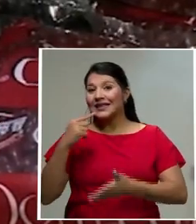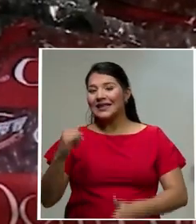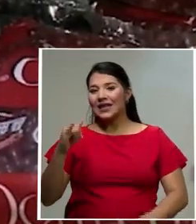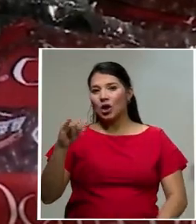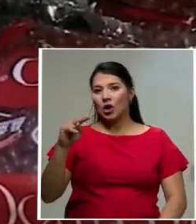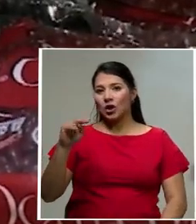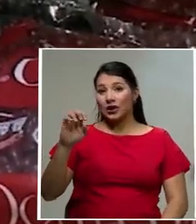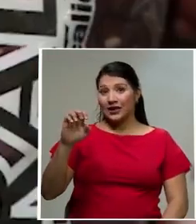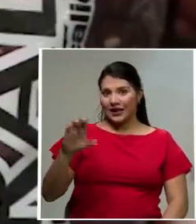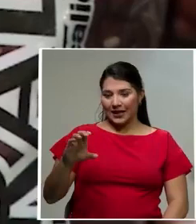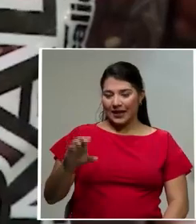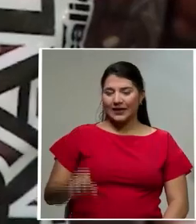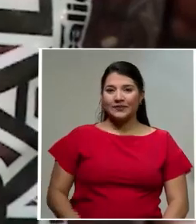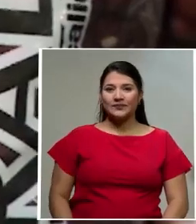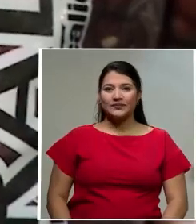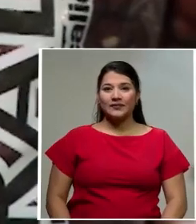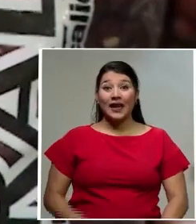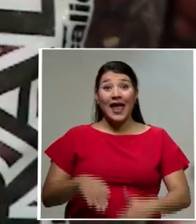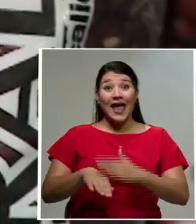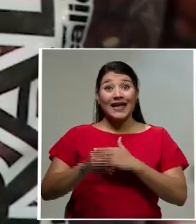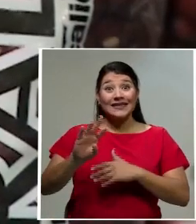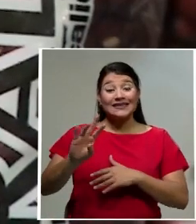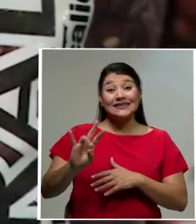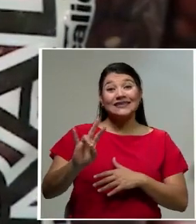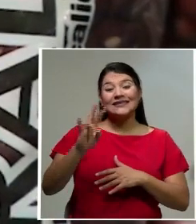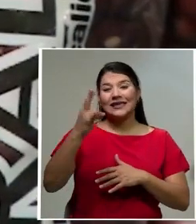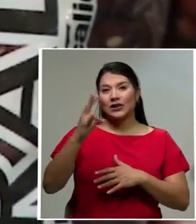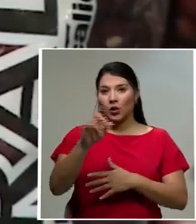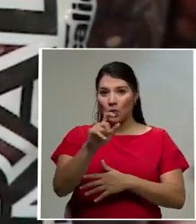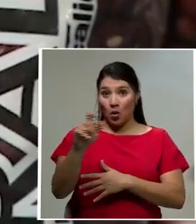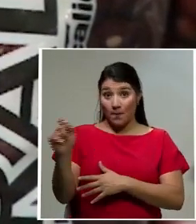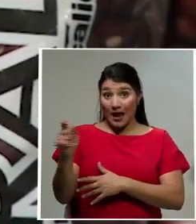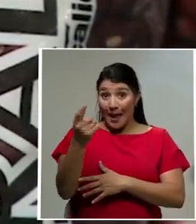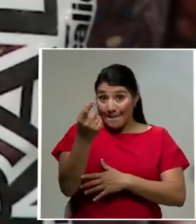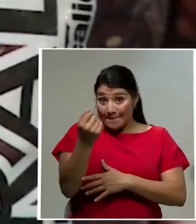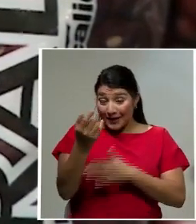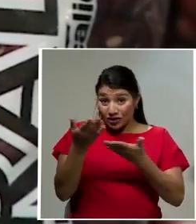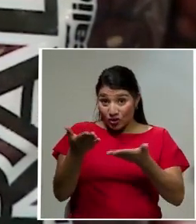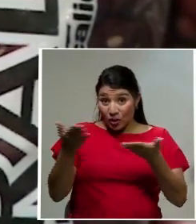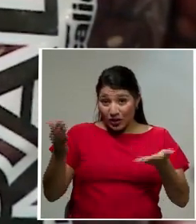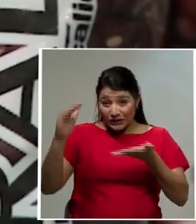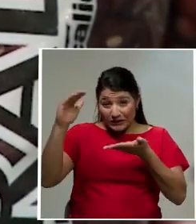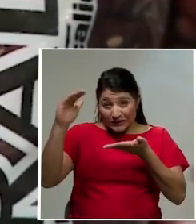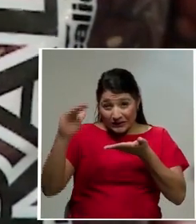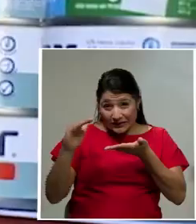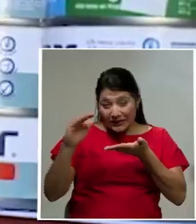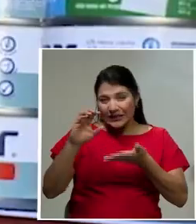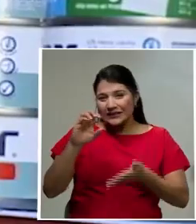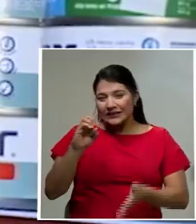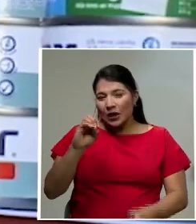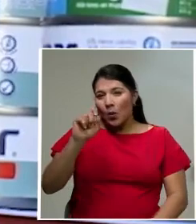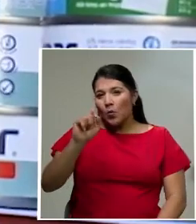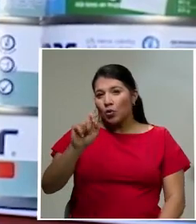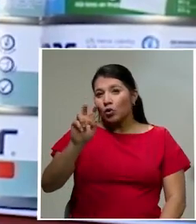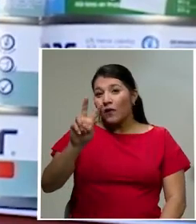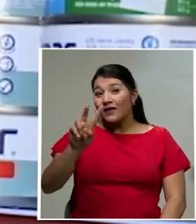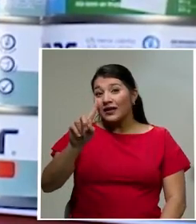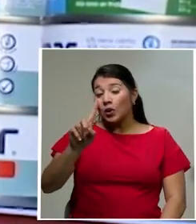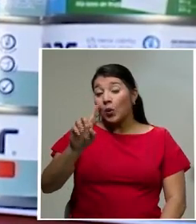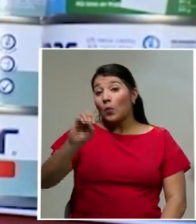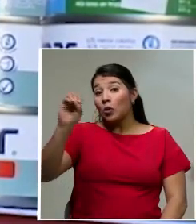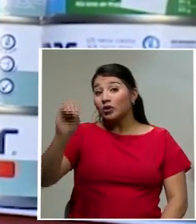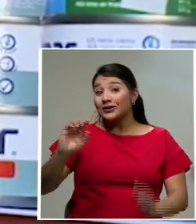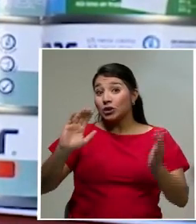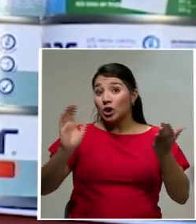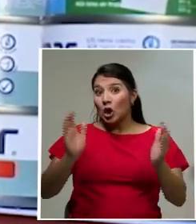precios al consumidor. En el 7º mes, la inflación tuvo una reducción de 0,21% comparado con el mes de junio.